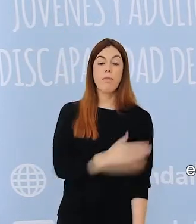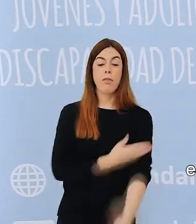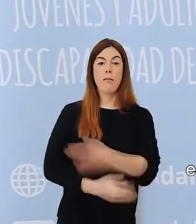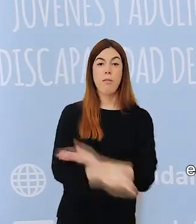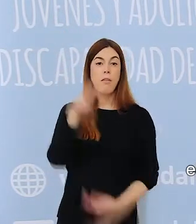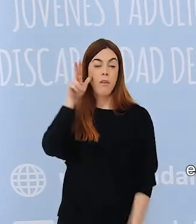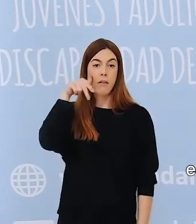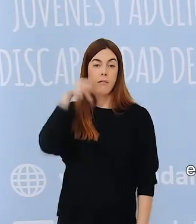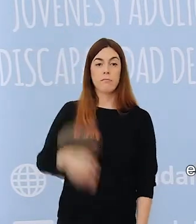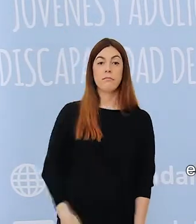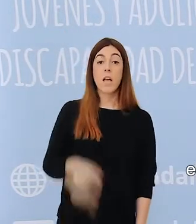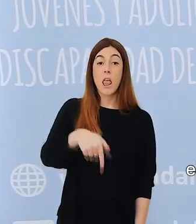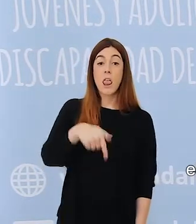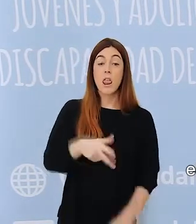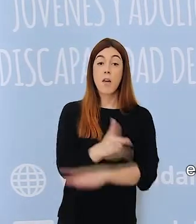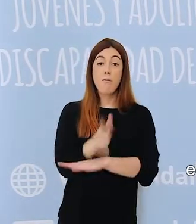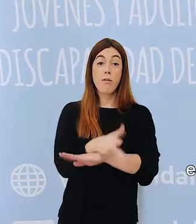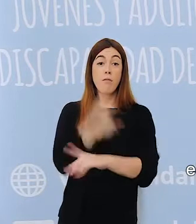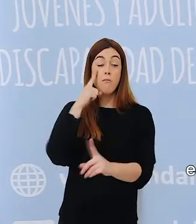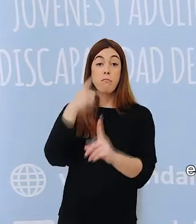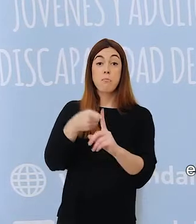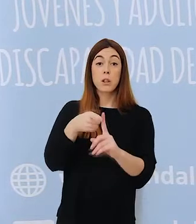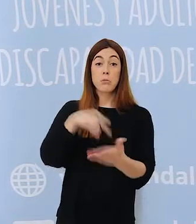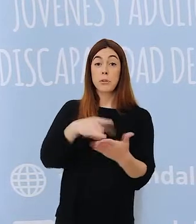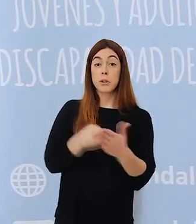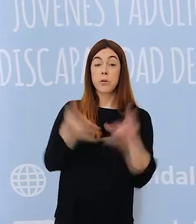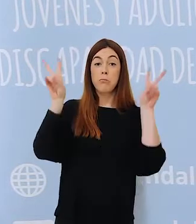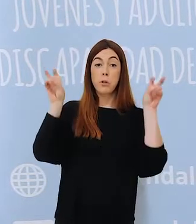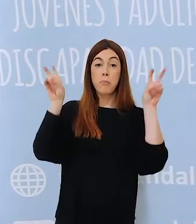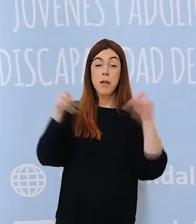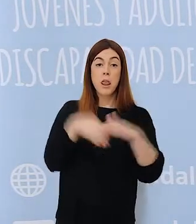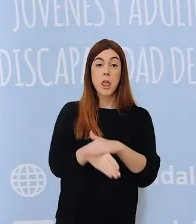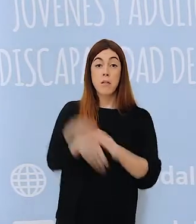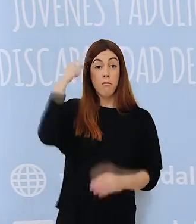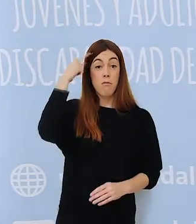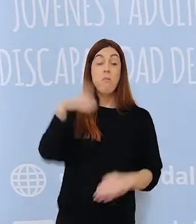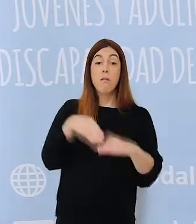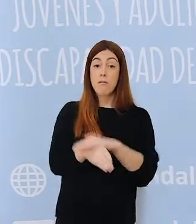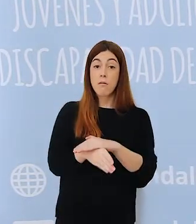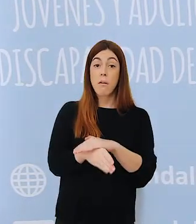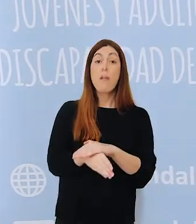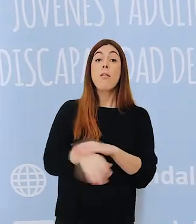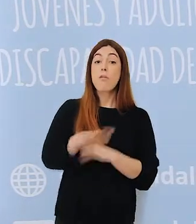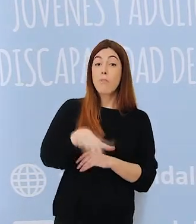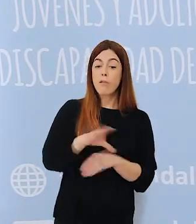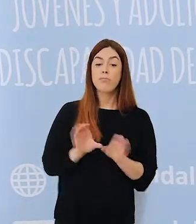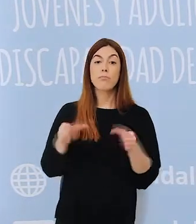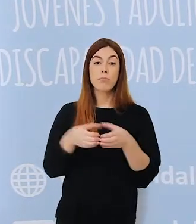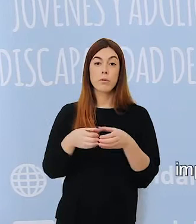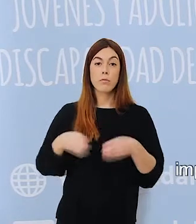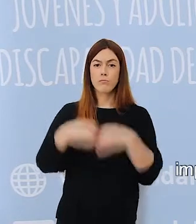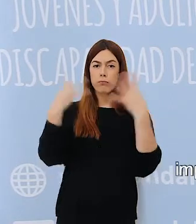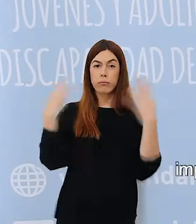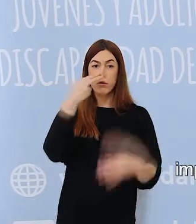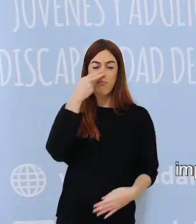conocer el nuevo proyecto de accesibilidad cognitiva y humanización de espacios comunitarios y edificios públicos,